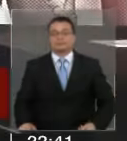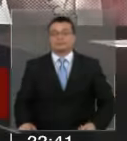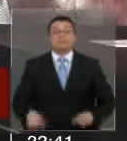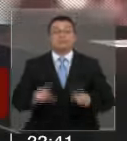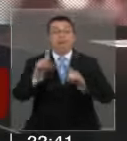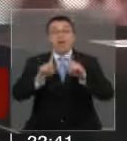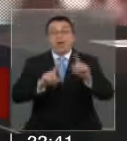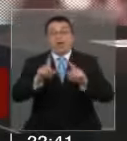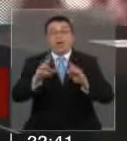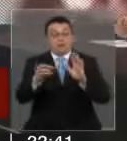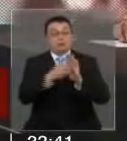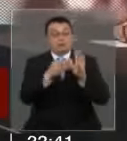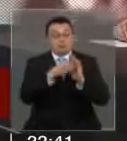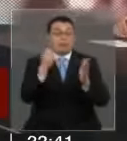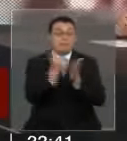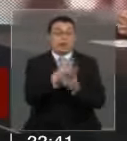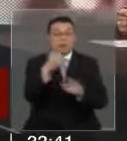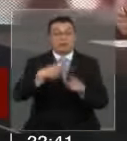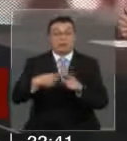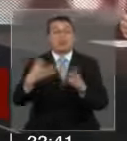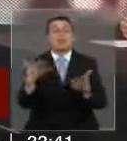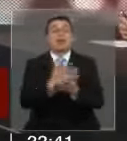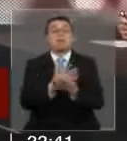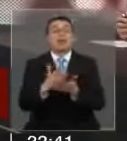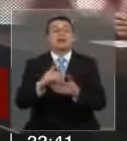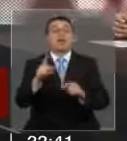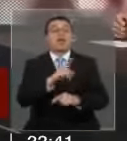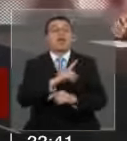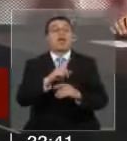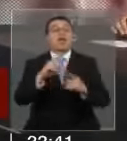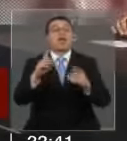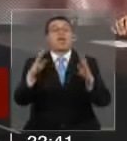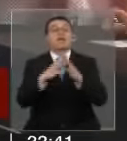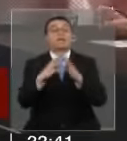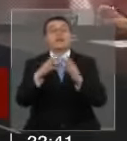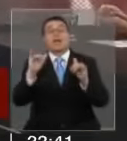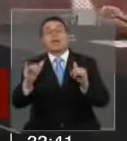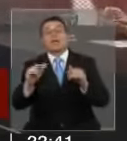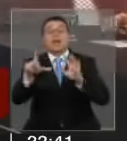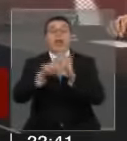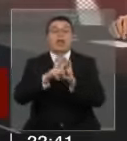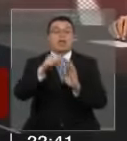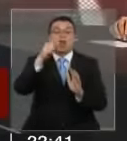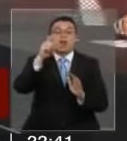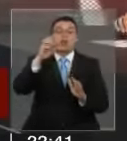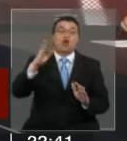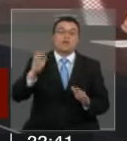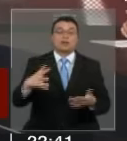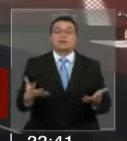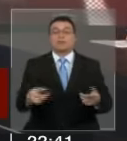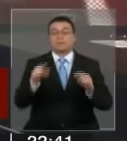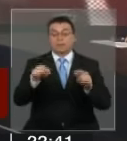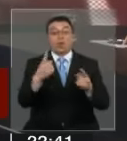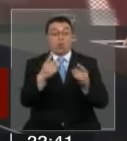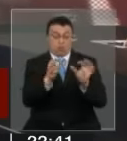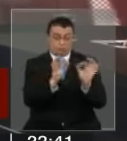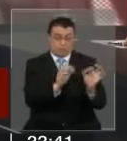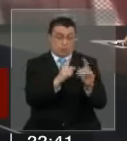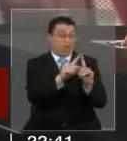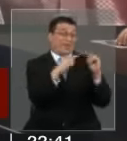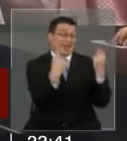Algunos de los elementos que han marcado esta semana. Alberto, ¿qué te dice lo que está pasando con las Fuerzas Armadas y la ley reservada del cobre? Dos cosas, una más específica y otra más general. Lo más